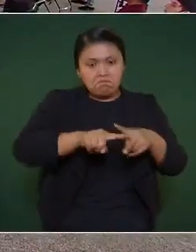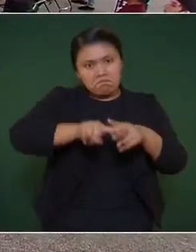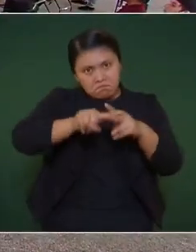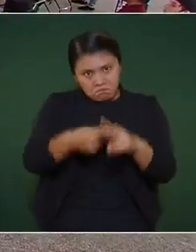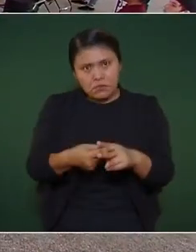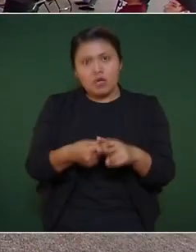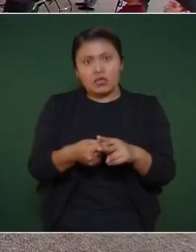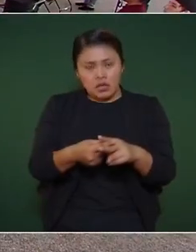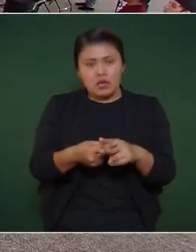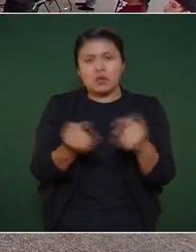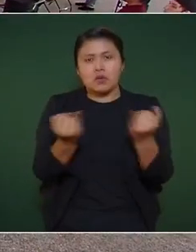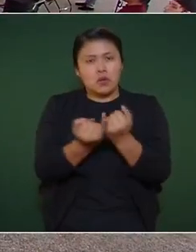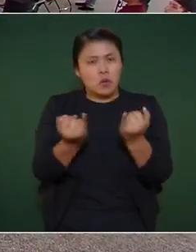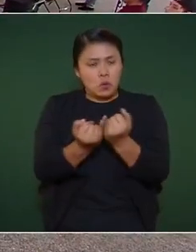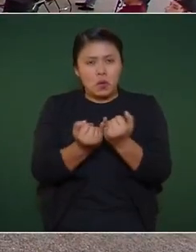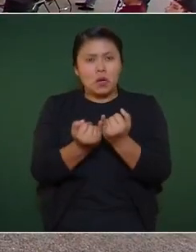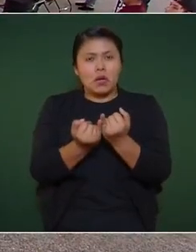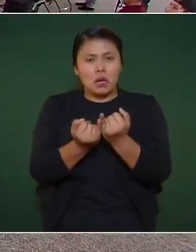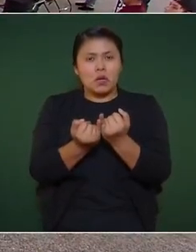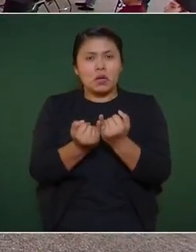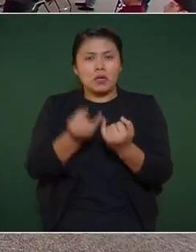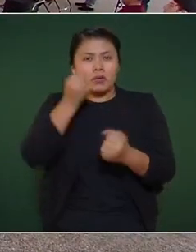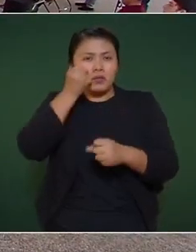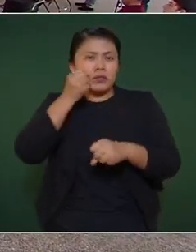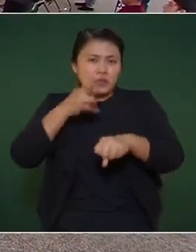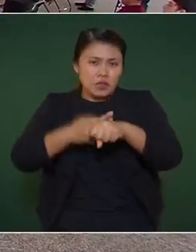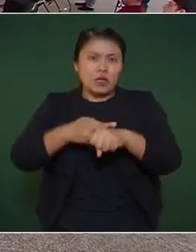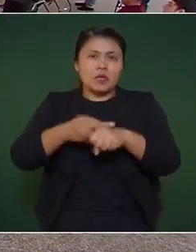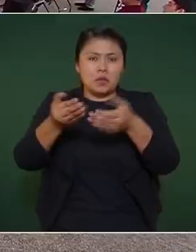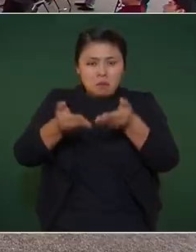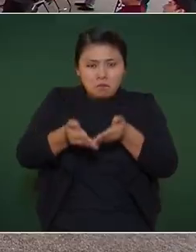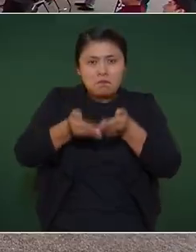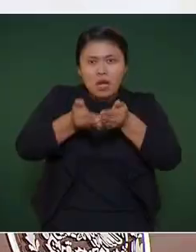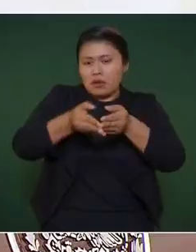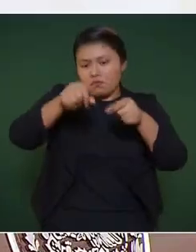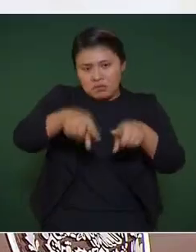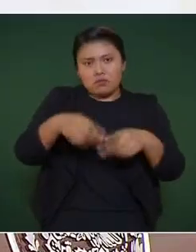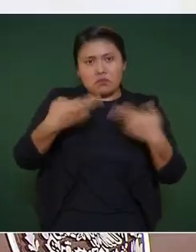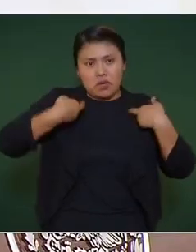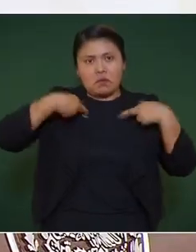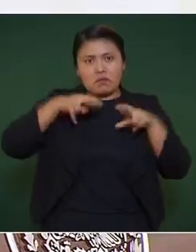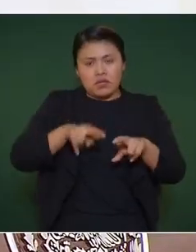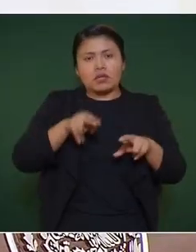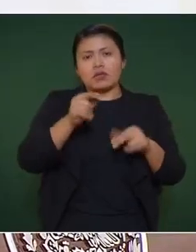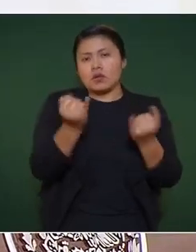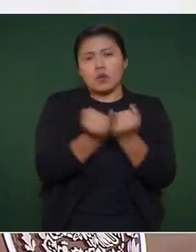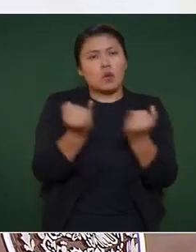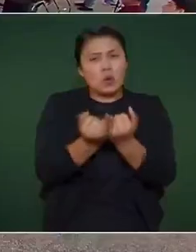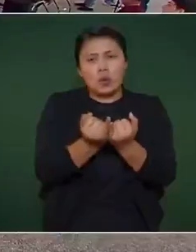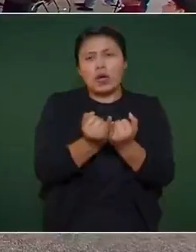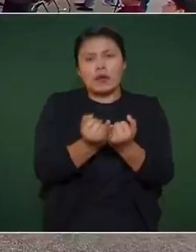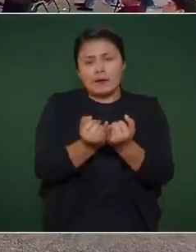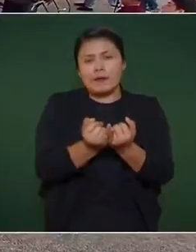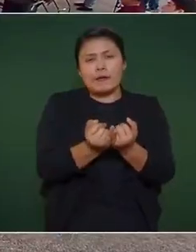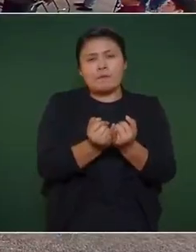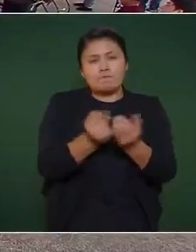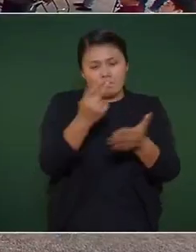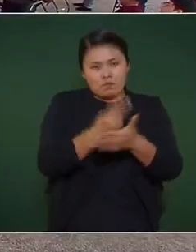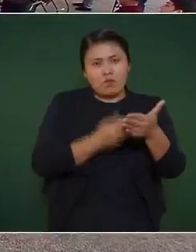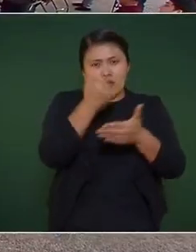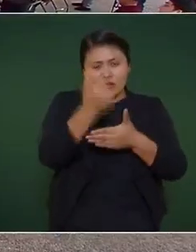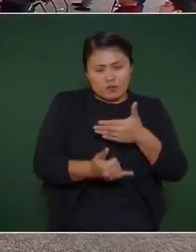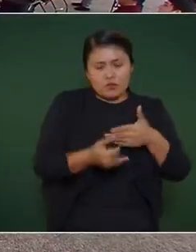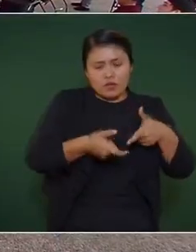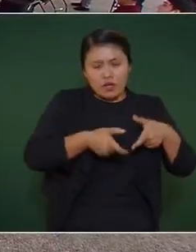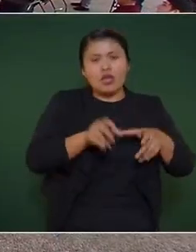de Marina una representación, también de la Dirección de Corredor Interoceánico también, y de